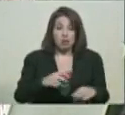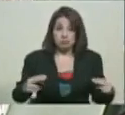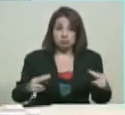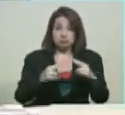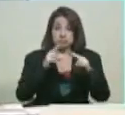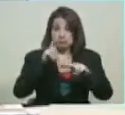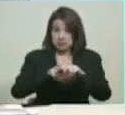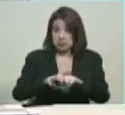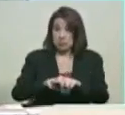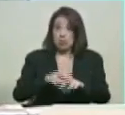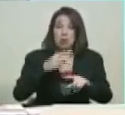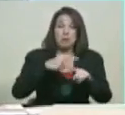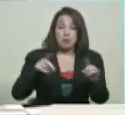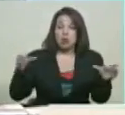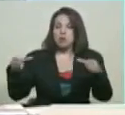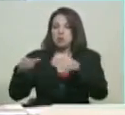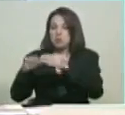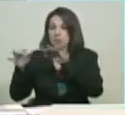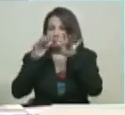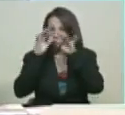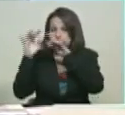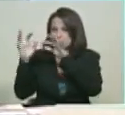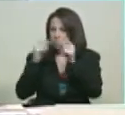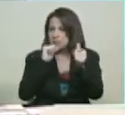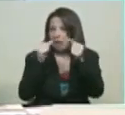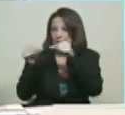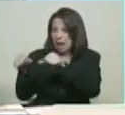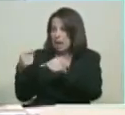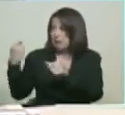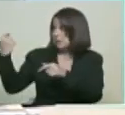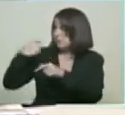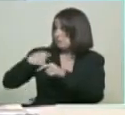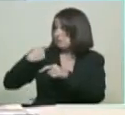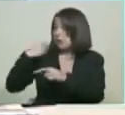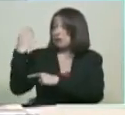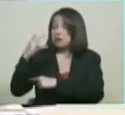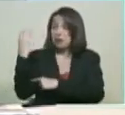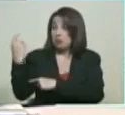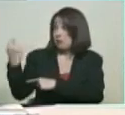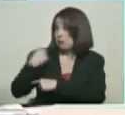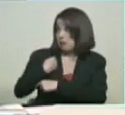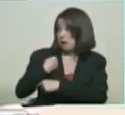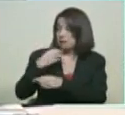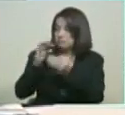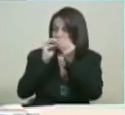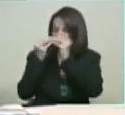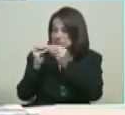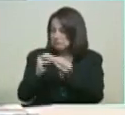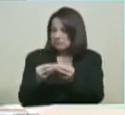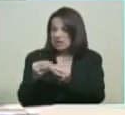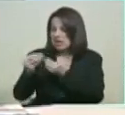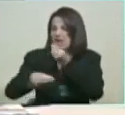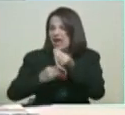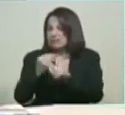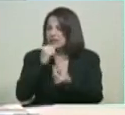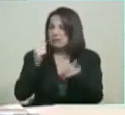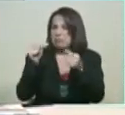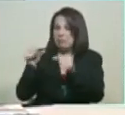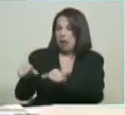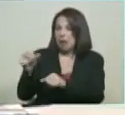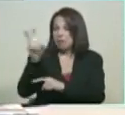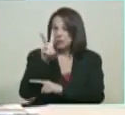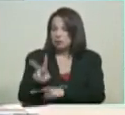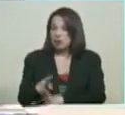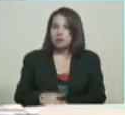pequeños grupos pero están compilando con dinero que viene de colombia están conspirando desde colombia con la desesperación